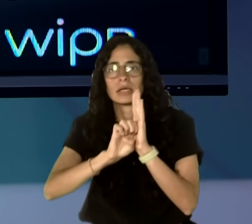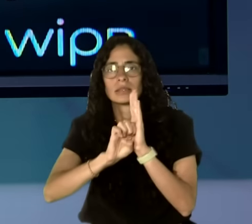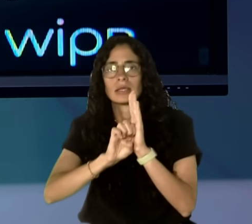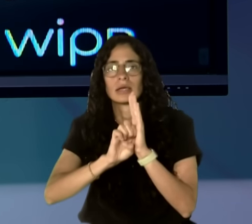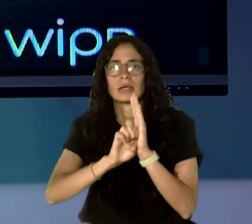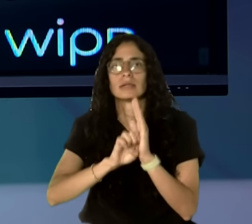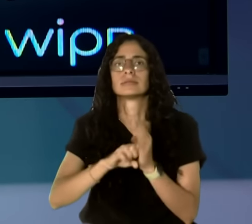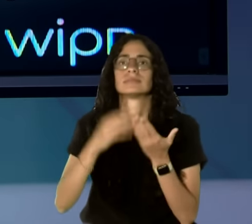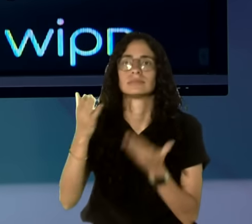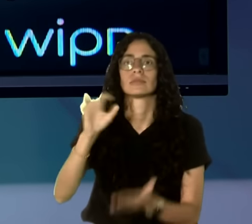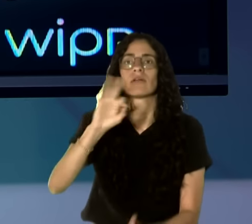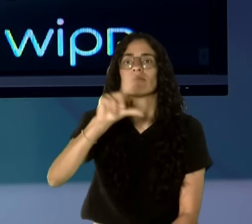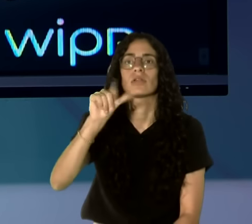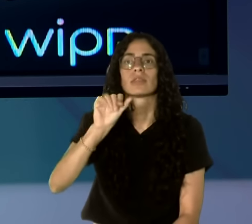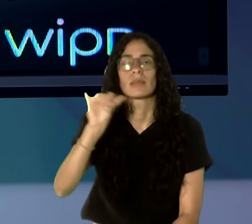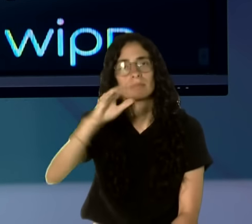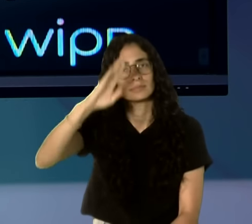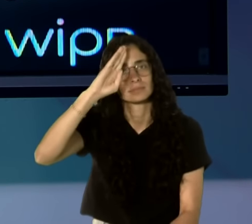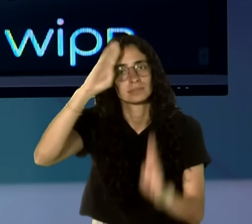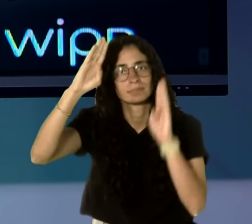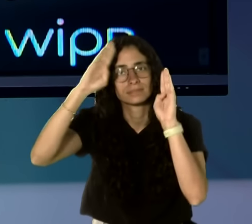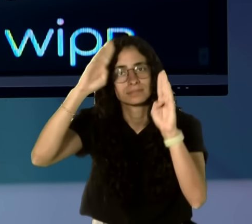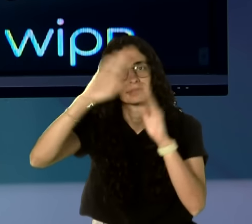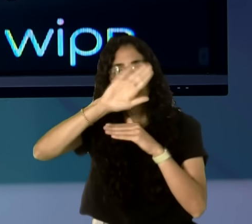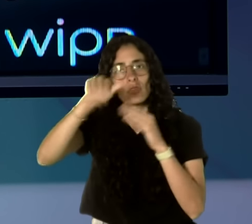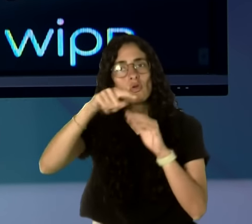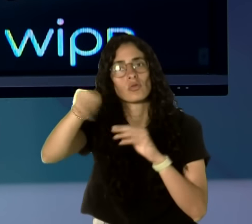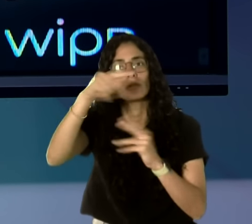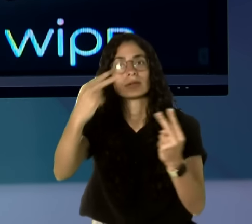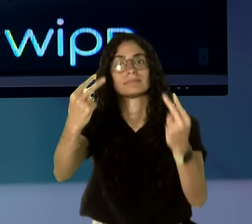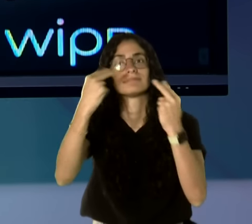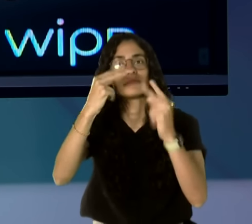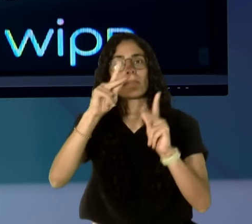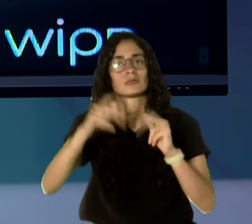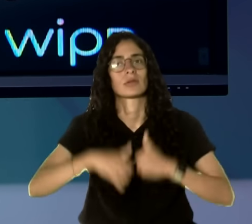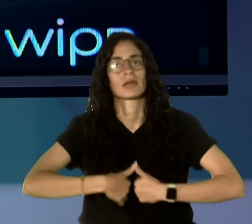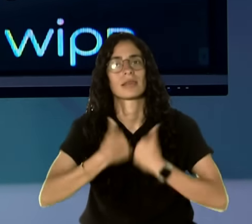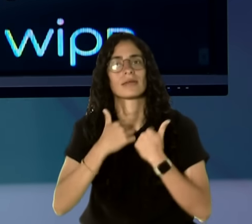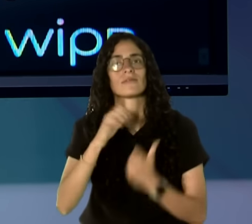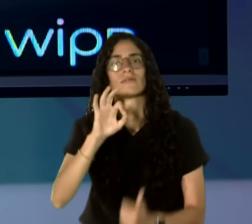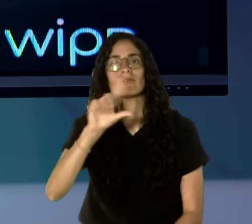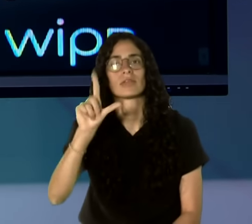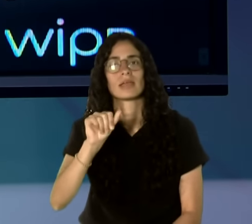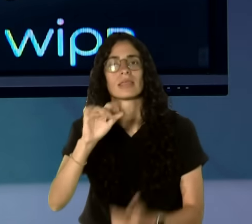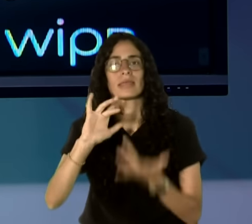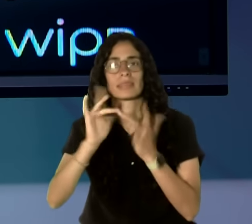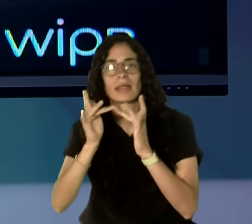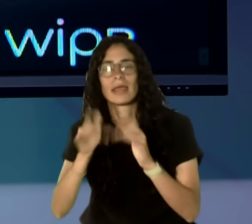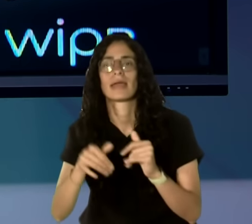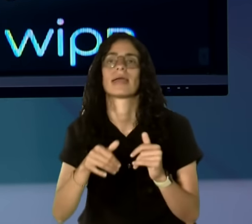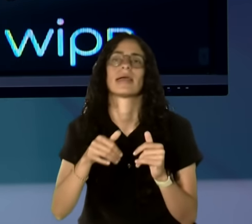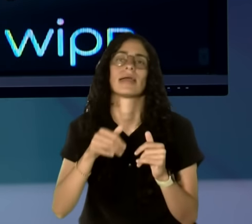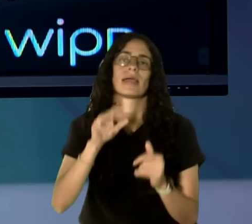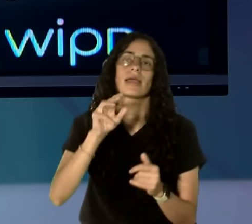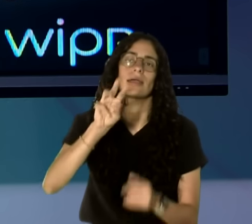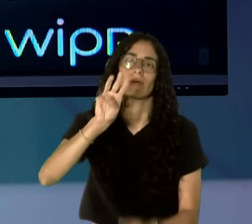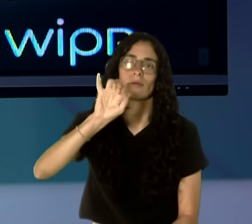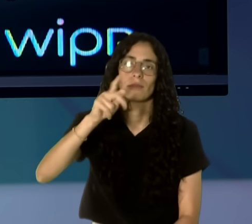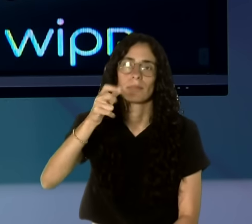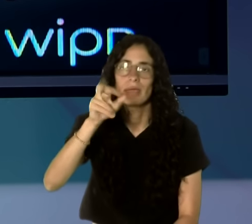osora en la Florida saludos a todos los que nos están viendo allá en la Florida en estos momentos por las redes sociales y también por la señales de wpr